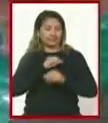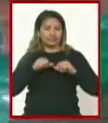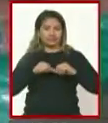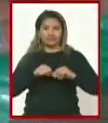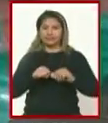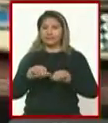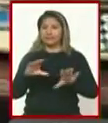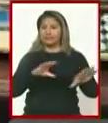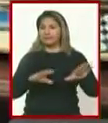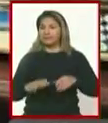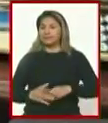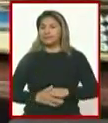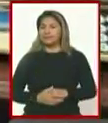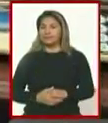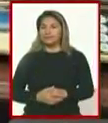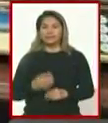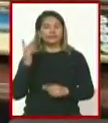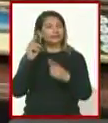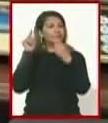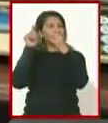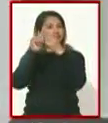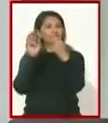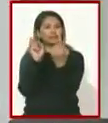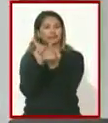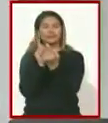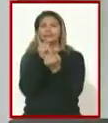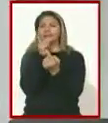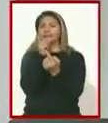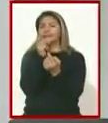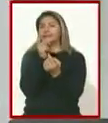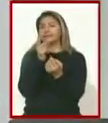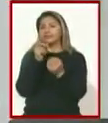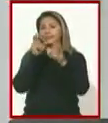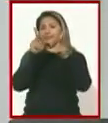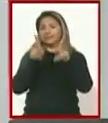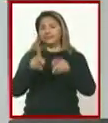continuará realizando operativos con el objetivo de dar con los narcotraficantes prófugos.